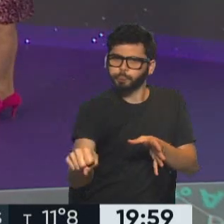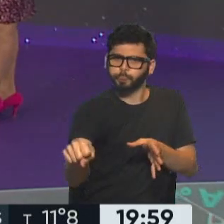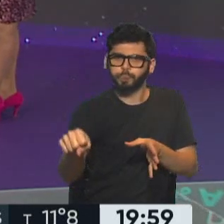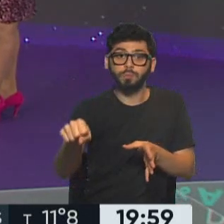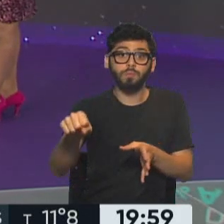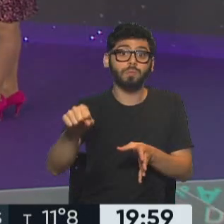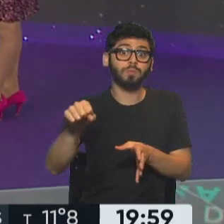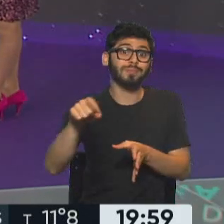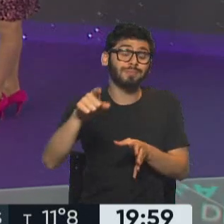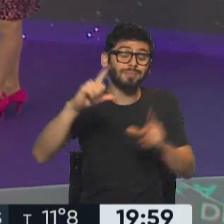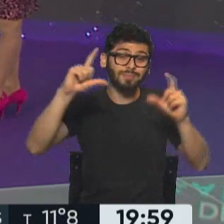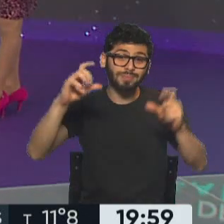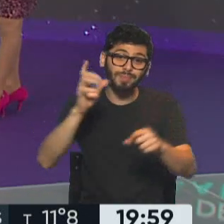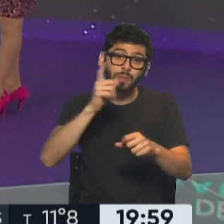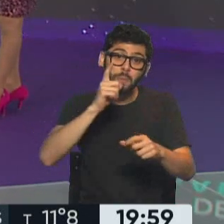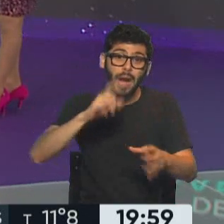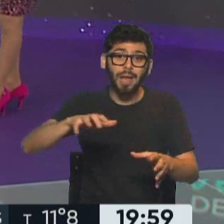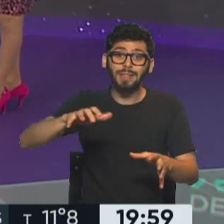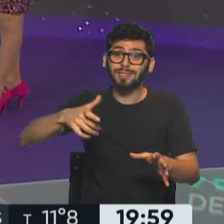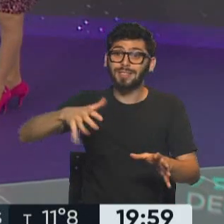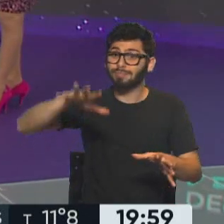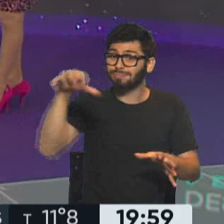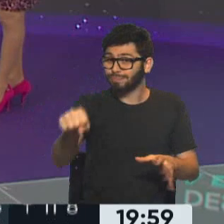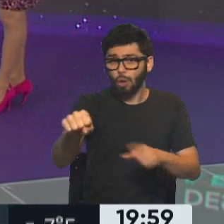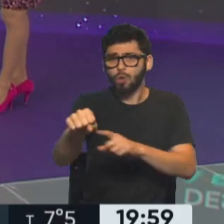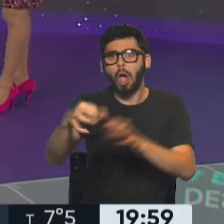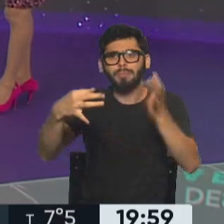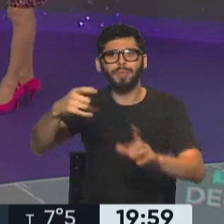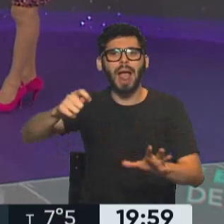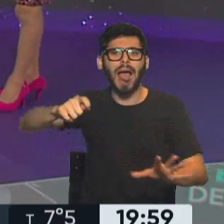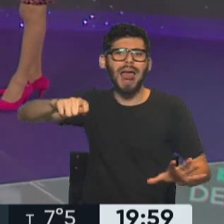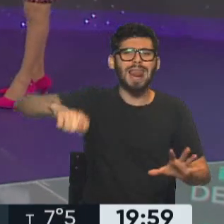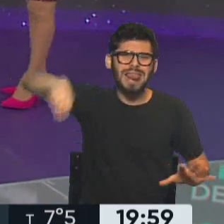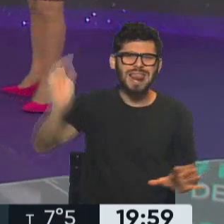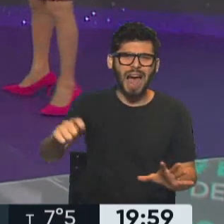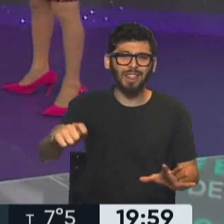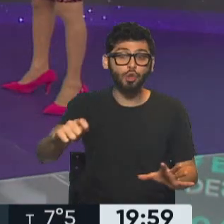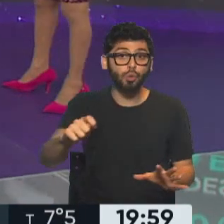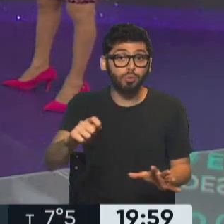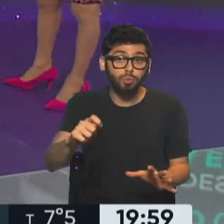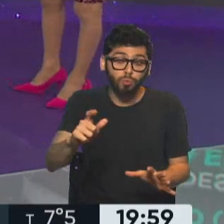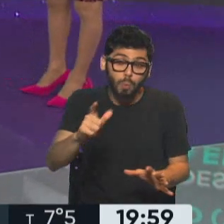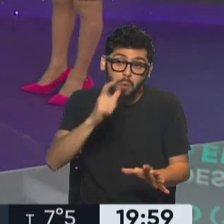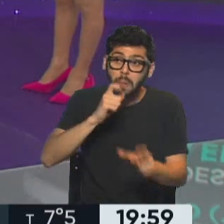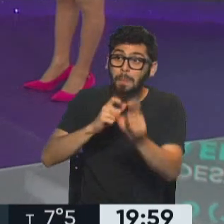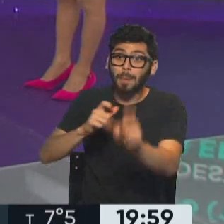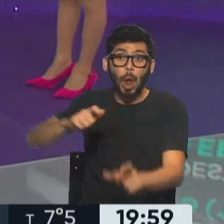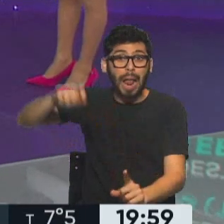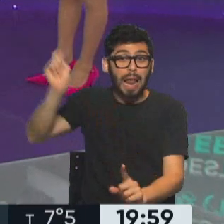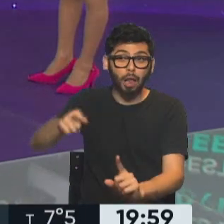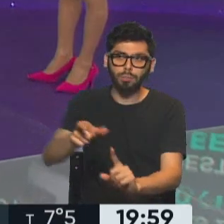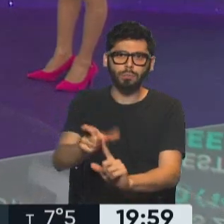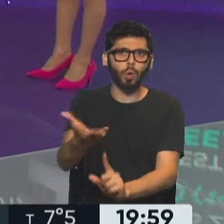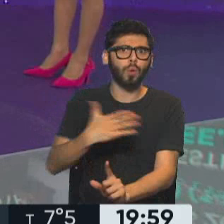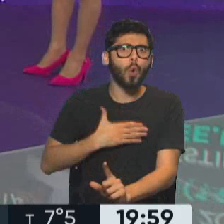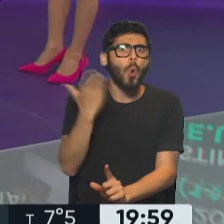impresionantes porque las detenían como a latigazos. Es una imagen de una deshumanización total totalmente con estas personas que están cruzando. Y fíjate lo que